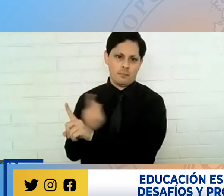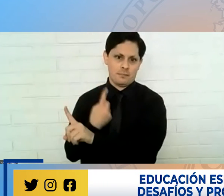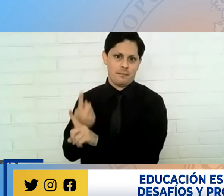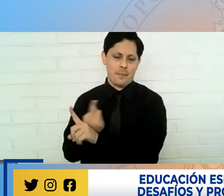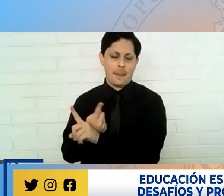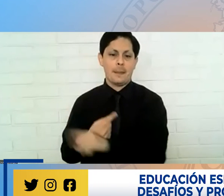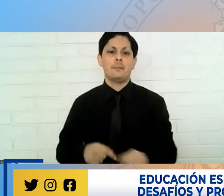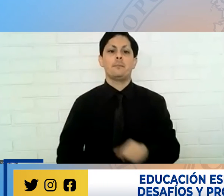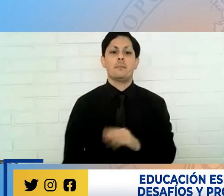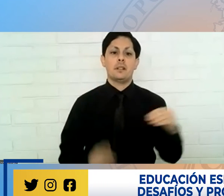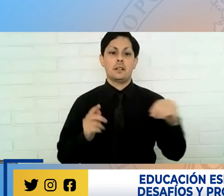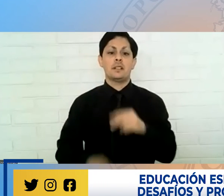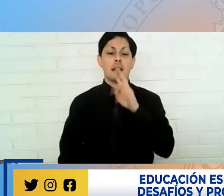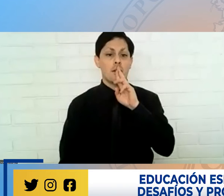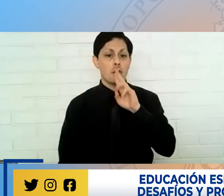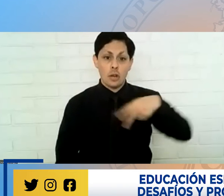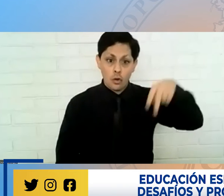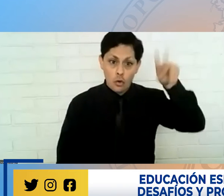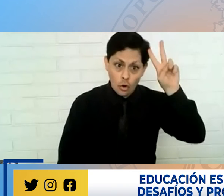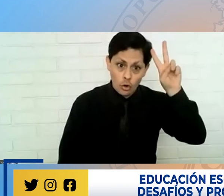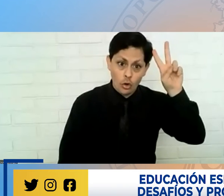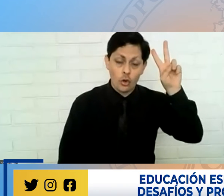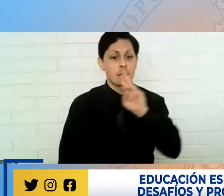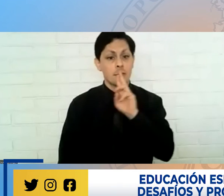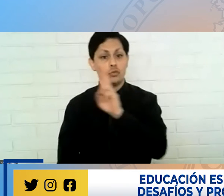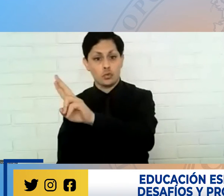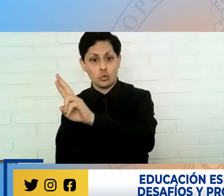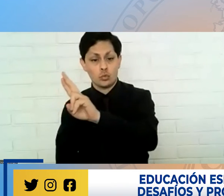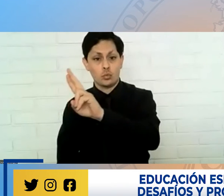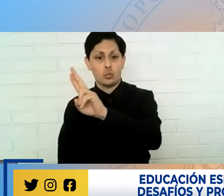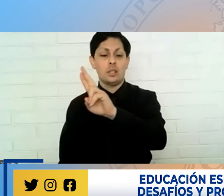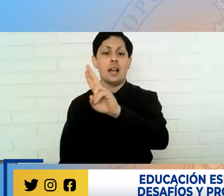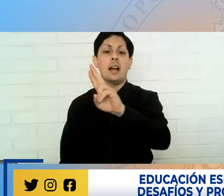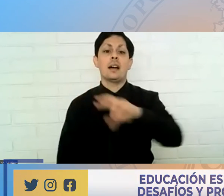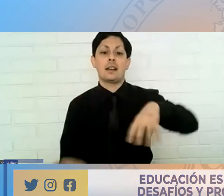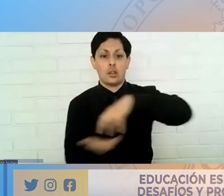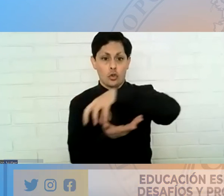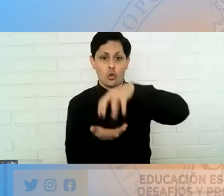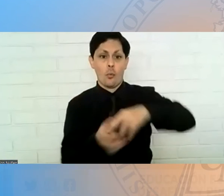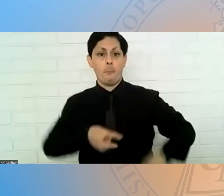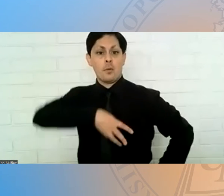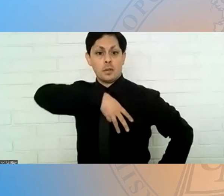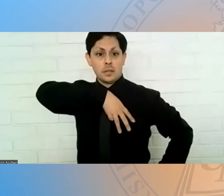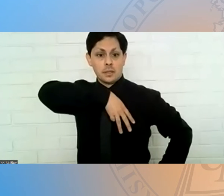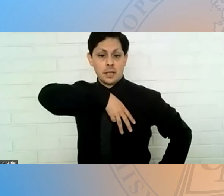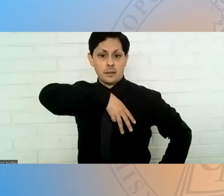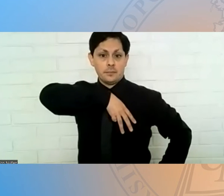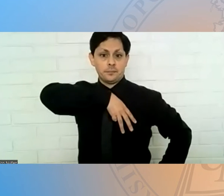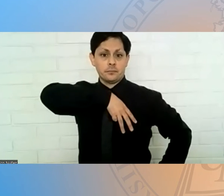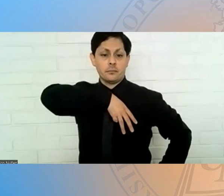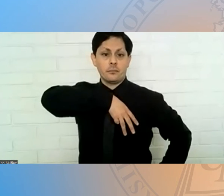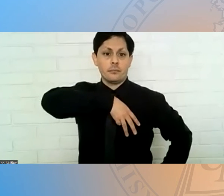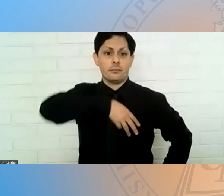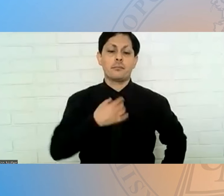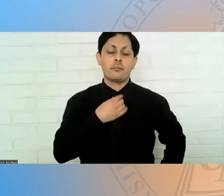en el norte, en el sur y en la región metropolitana, constatamos que la mayoría de los profesores son